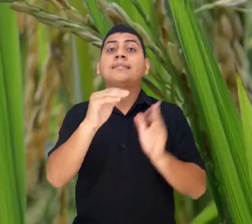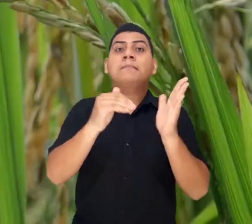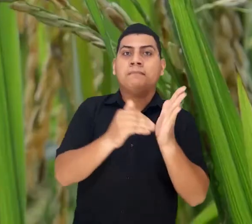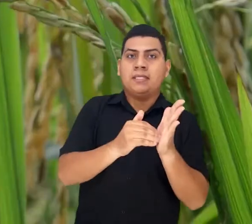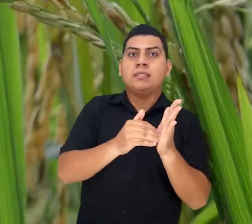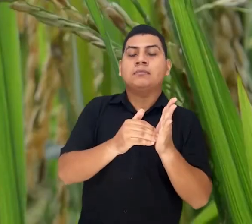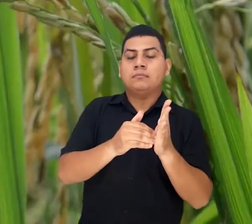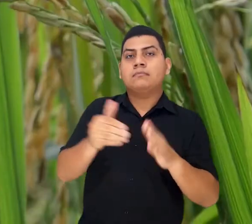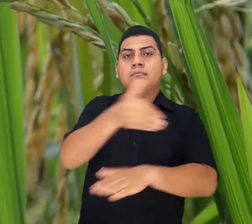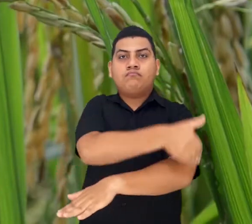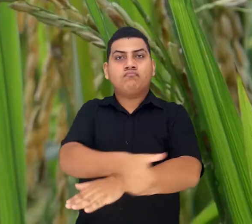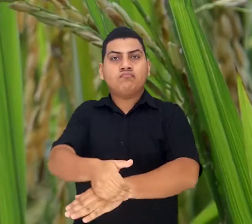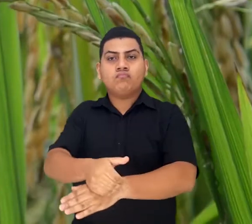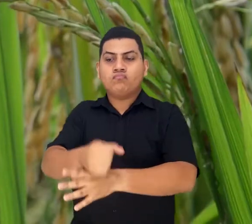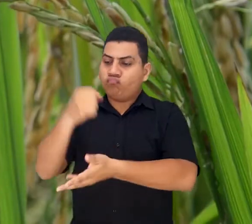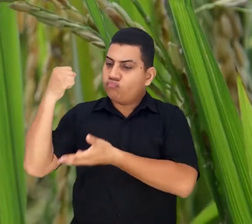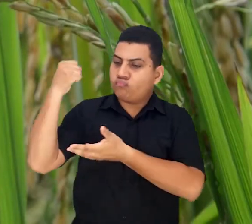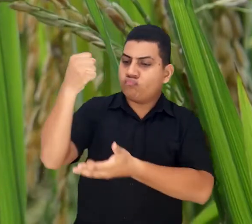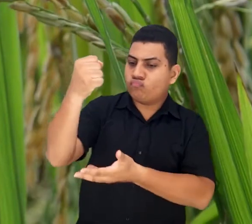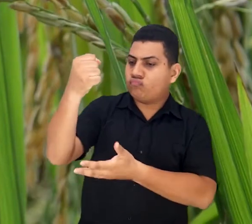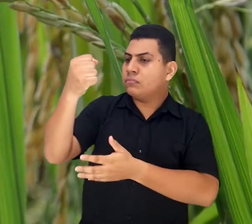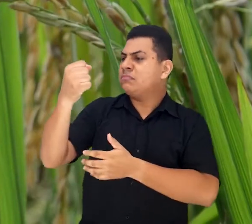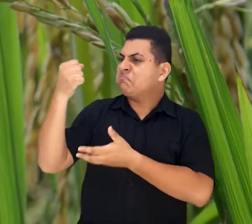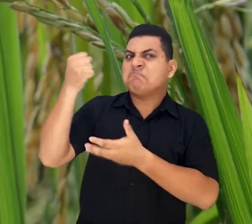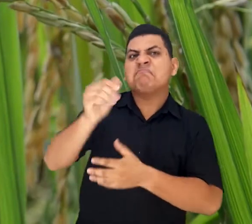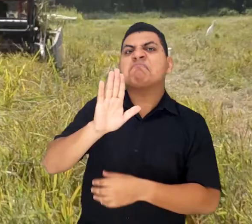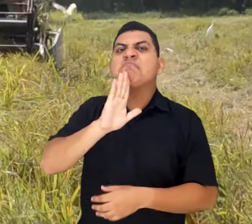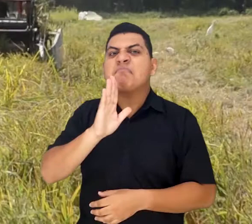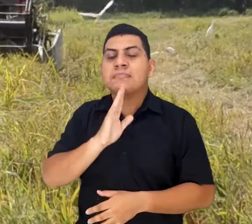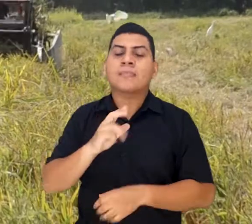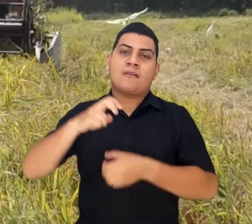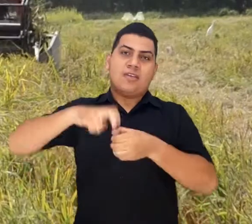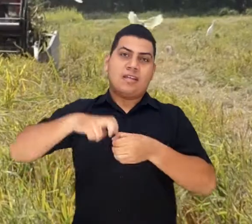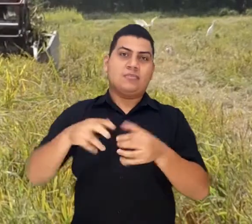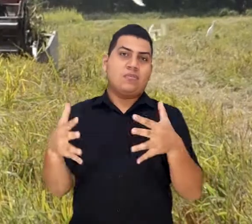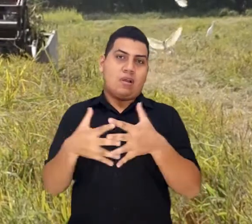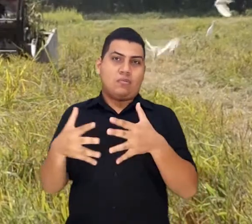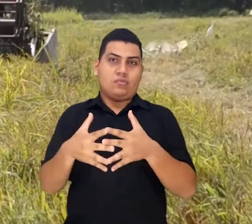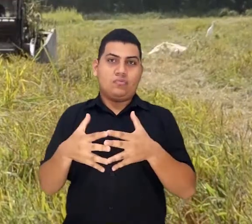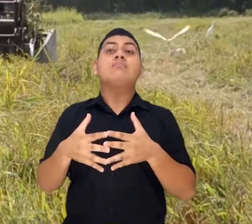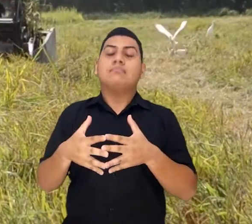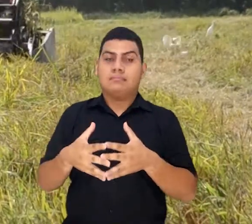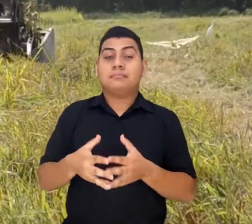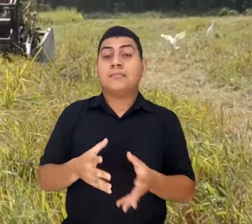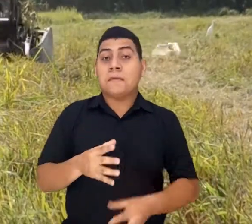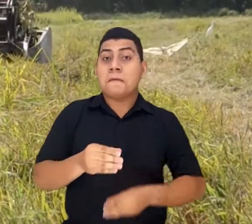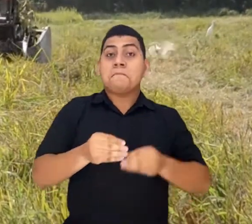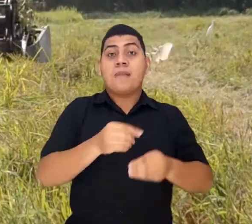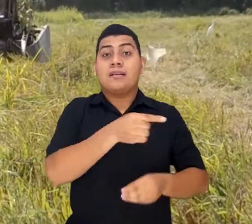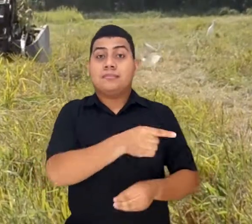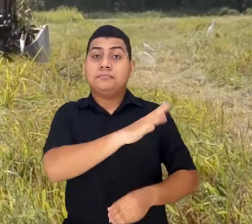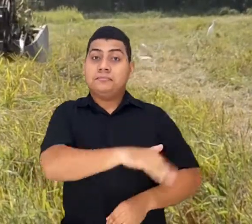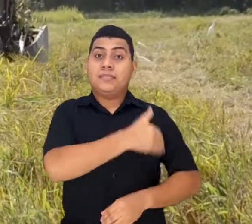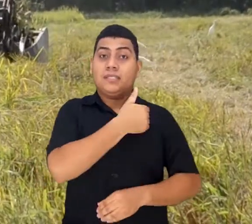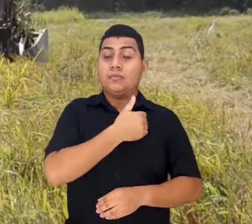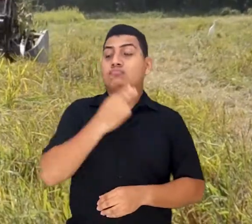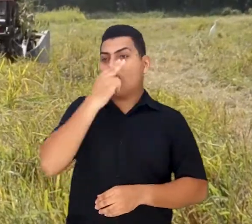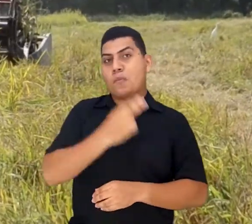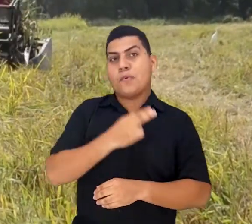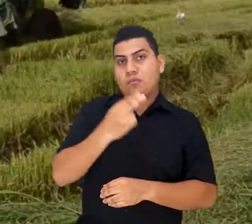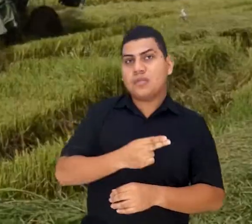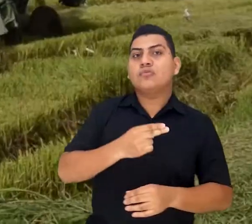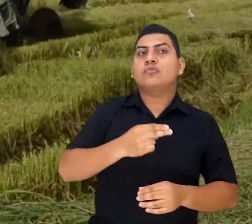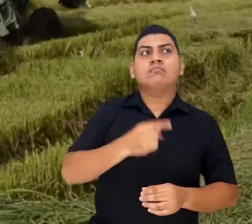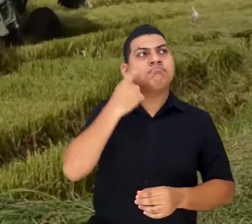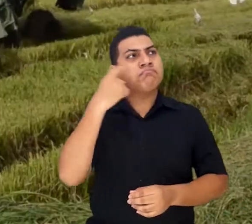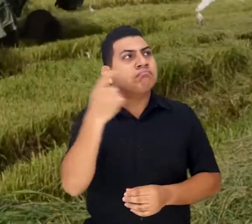pesos asignados por Fede Arroz, tema que recibió el respaldo del ministro de Agricultura, quien quedó con el compromiso de captar nuevos